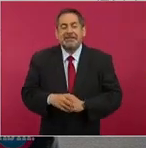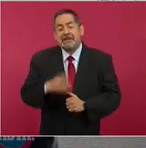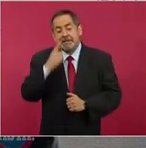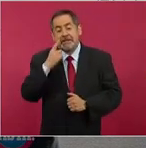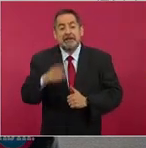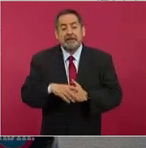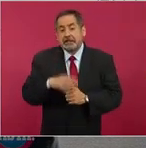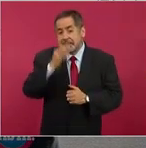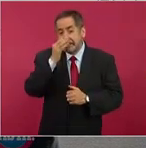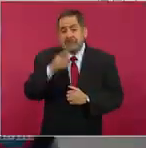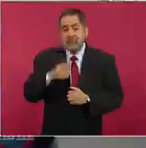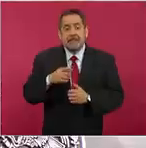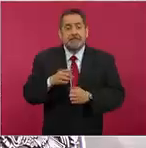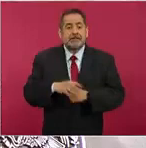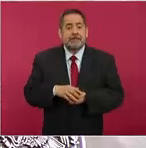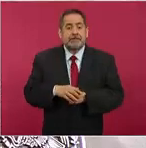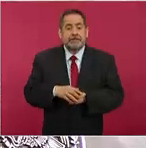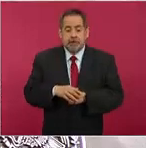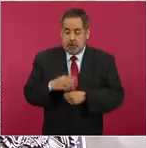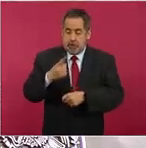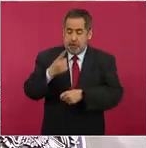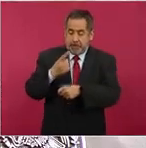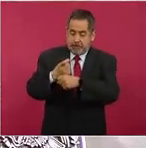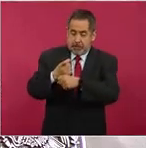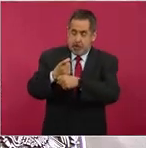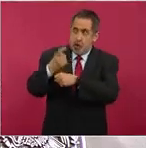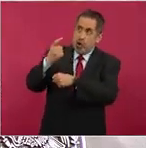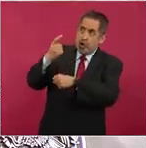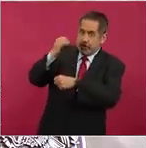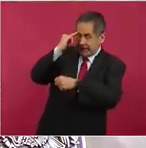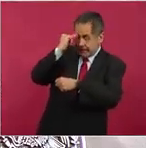Solo dos aprobamos.